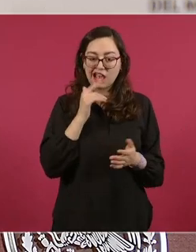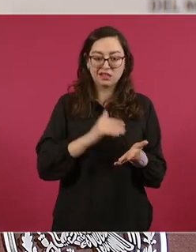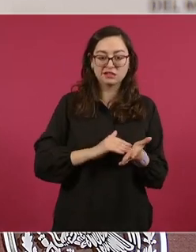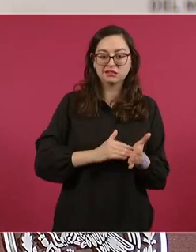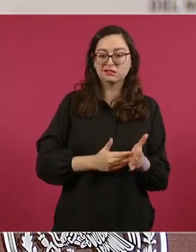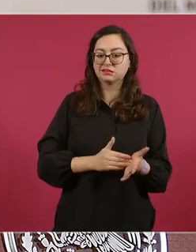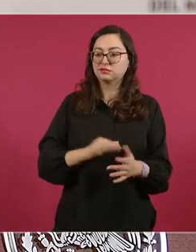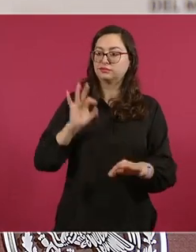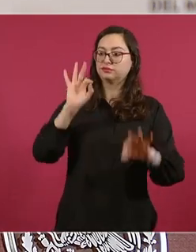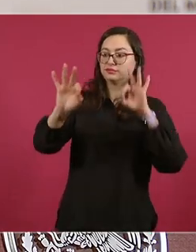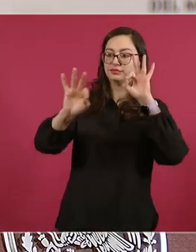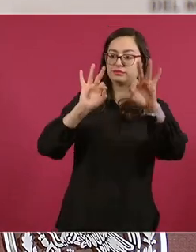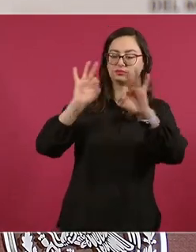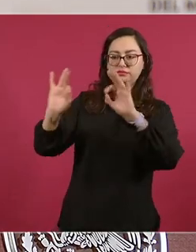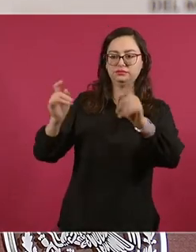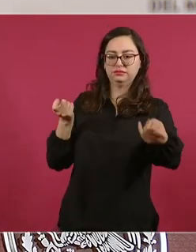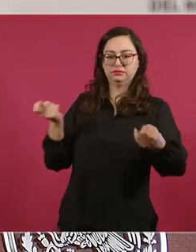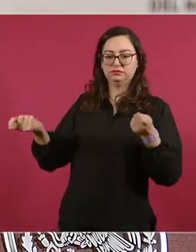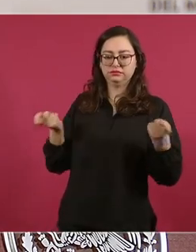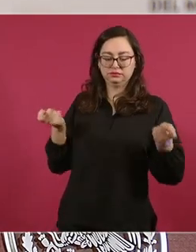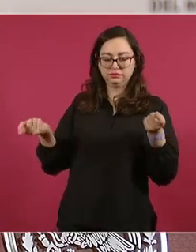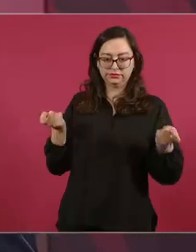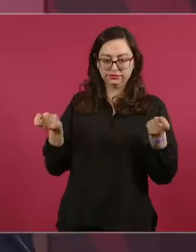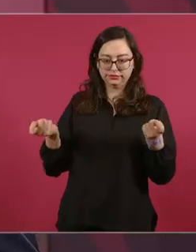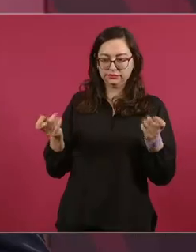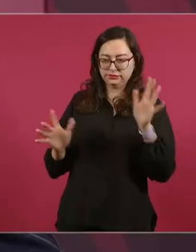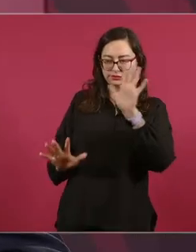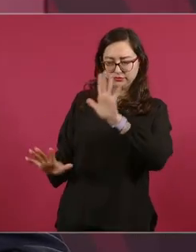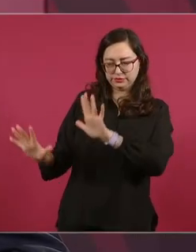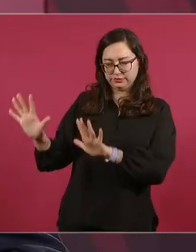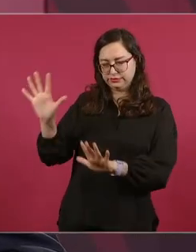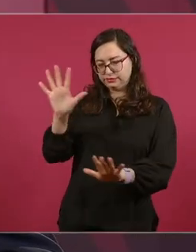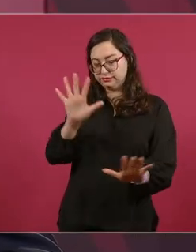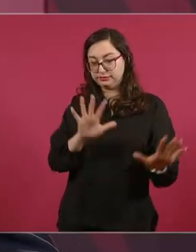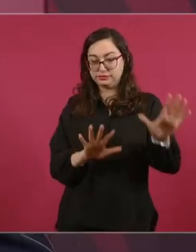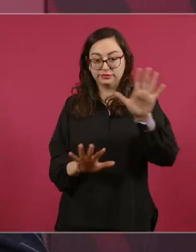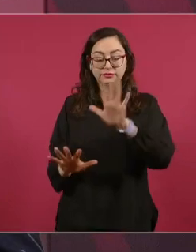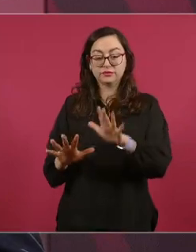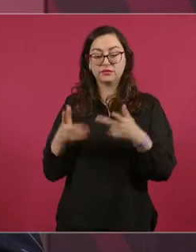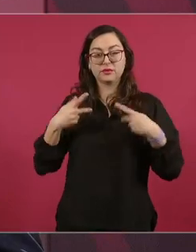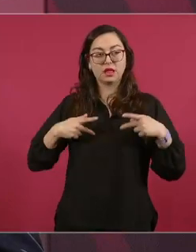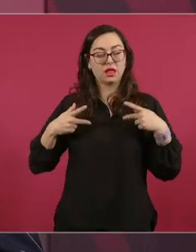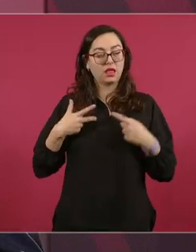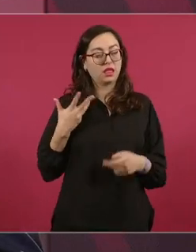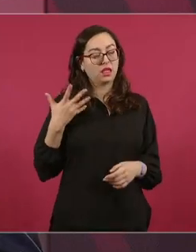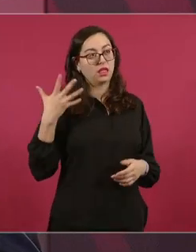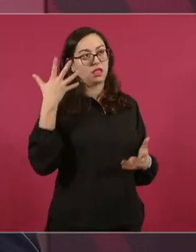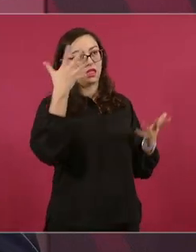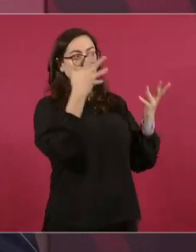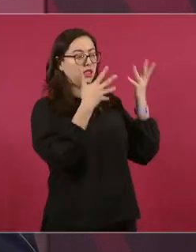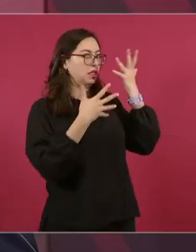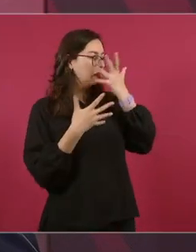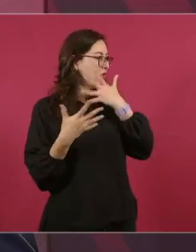controlar la opinión pública, ¿no? Manejar la opinión general.